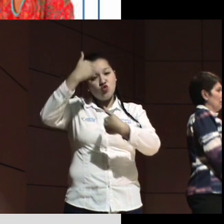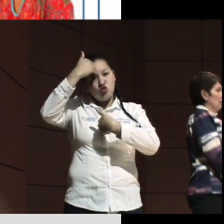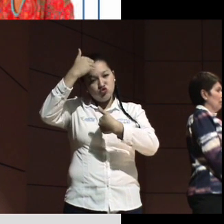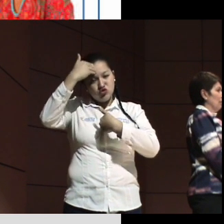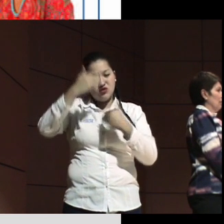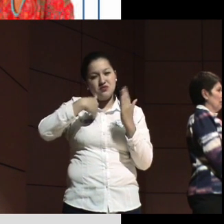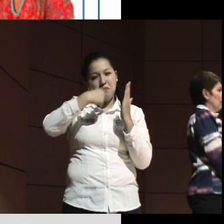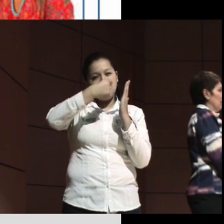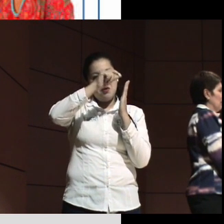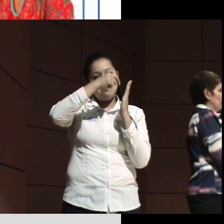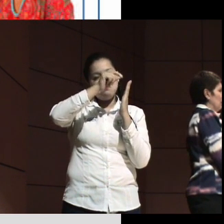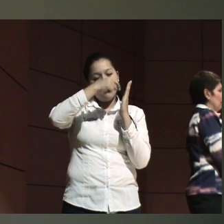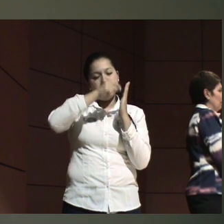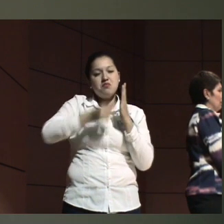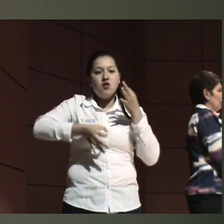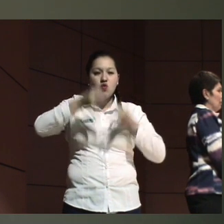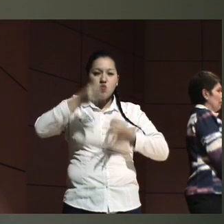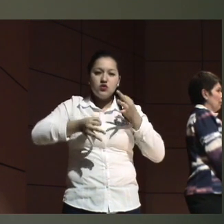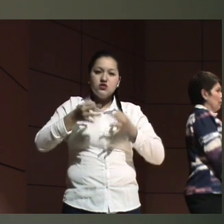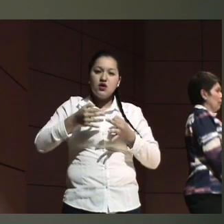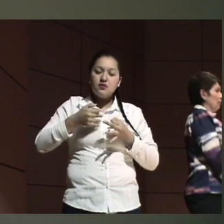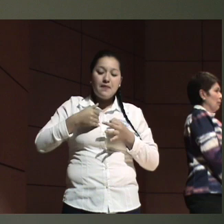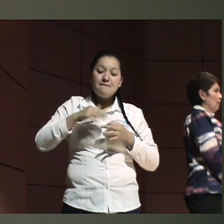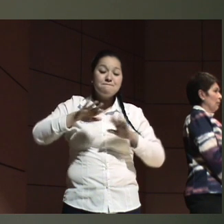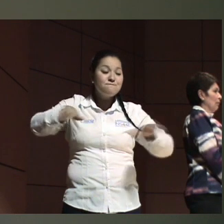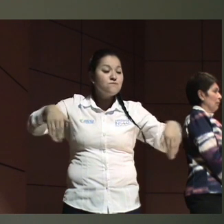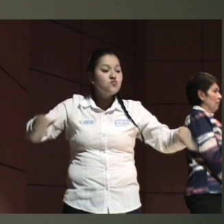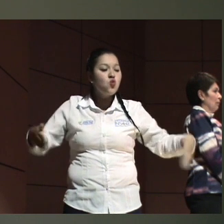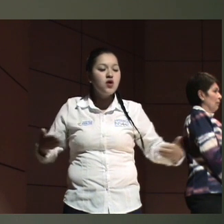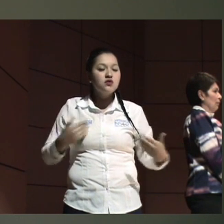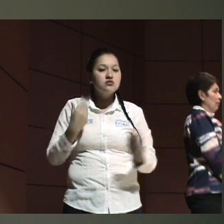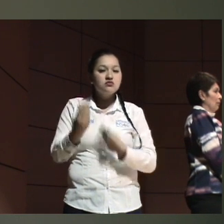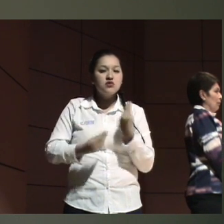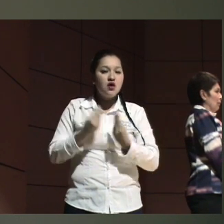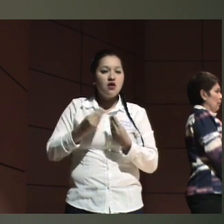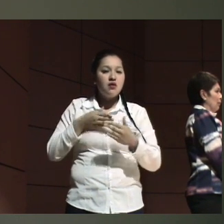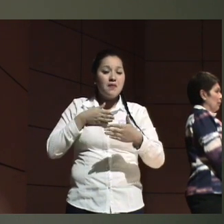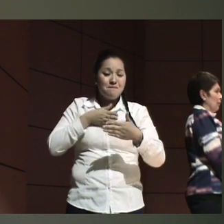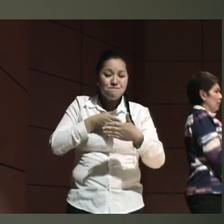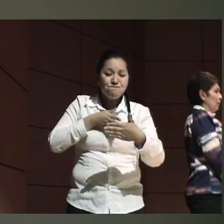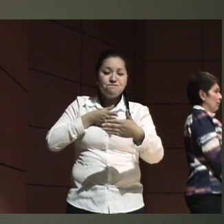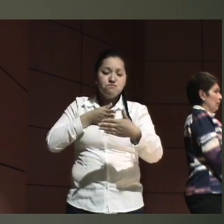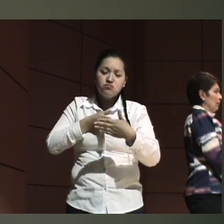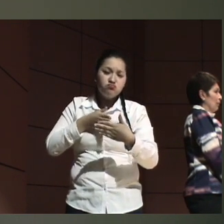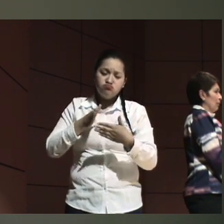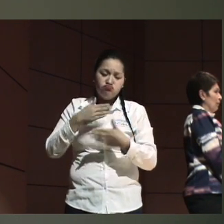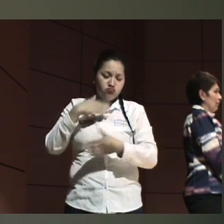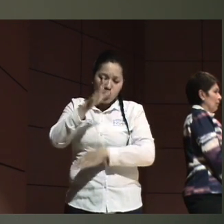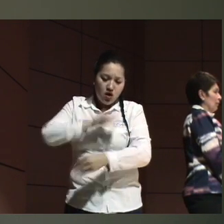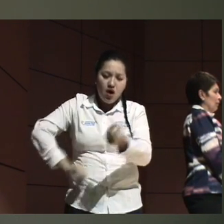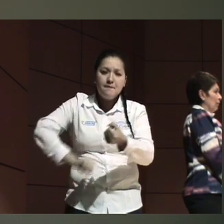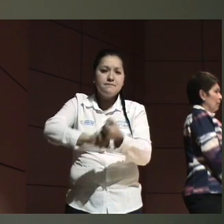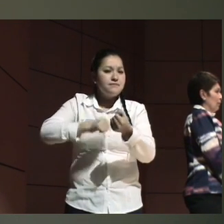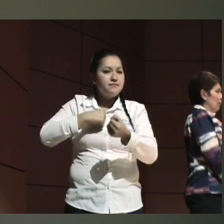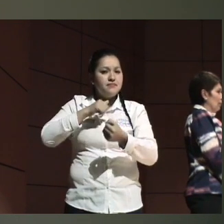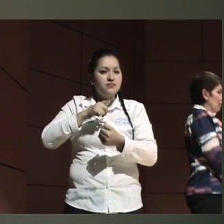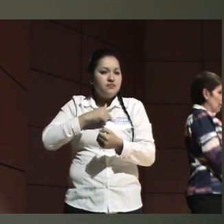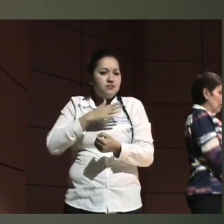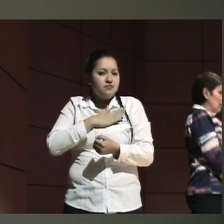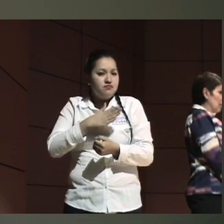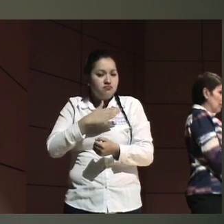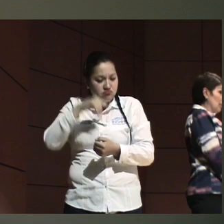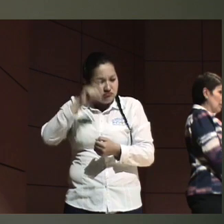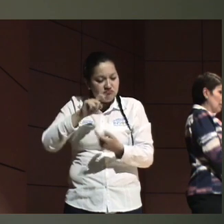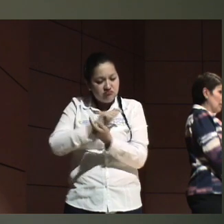peritos y no de nadie más eliminar esas barreras acogiendo el modelo social soy yo quien debo ajustar me